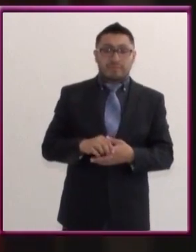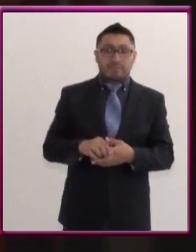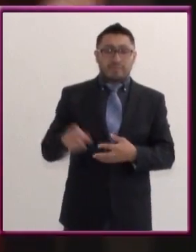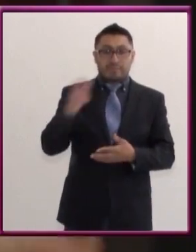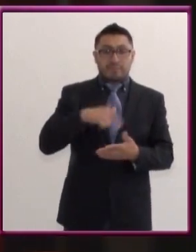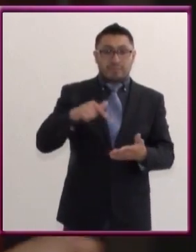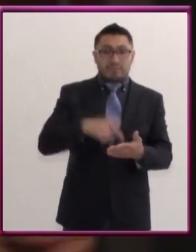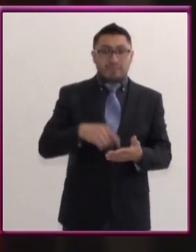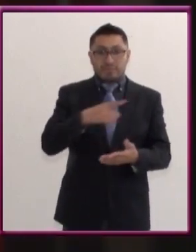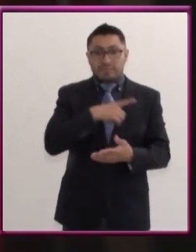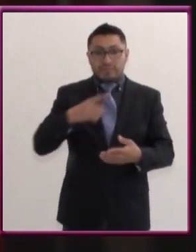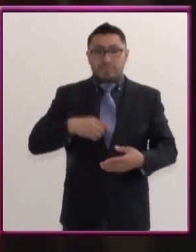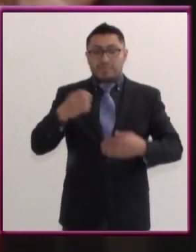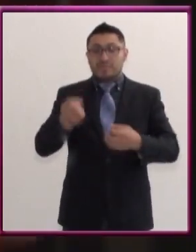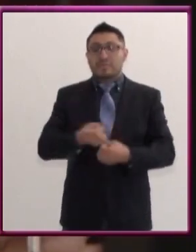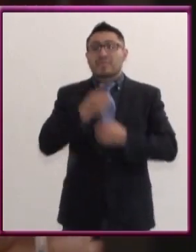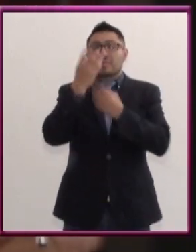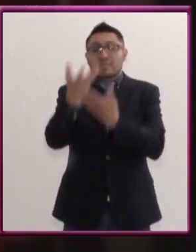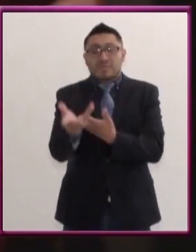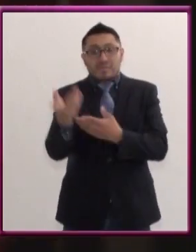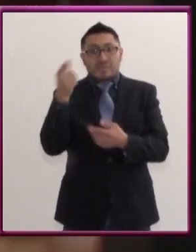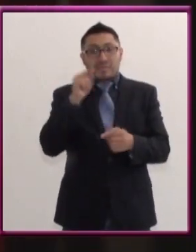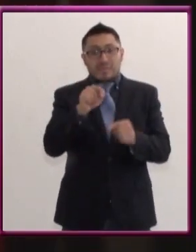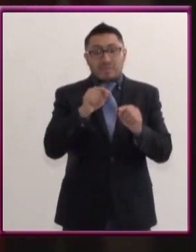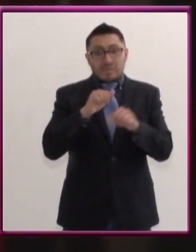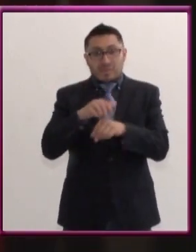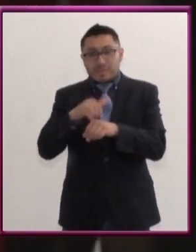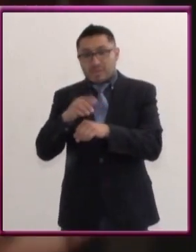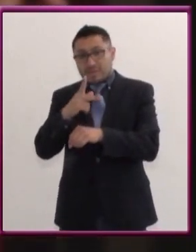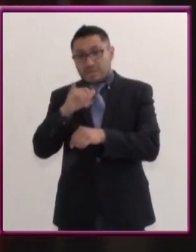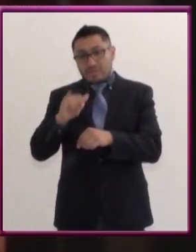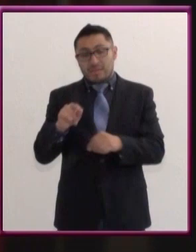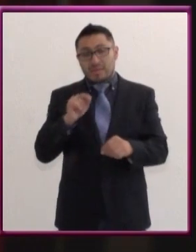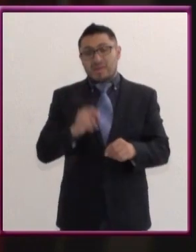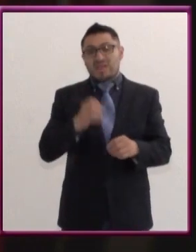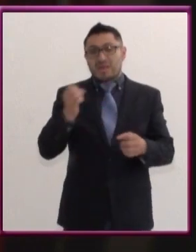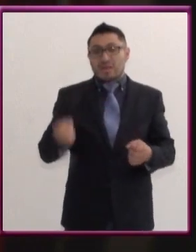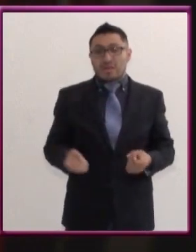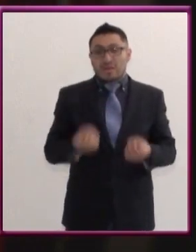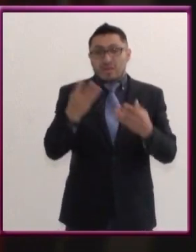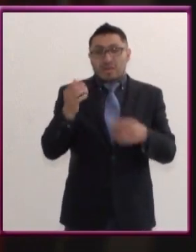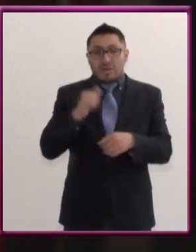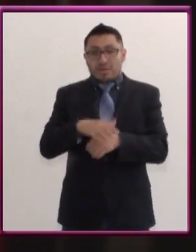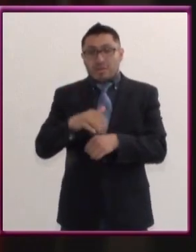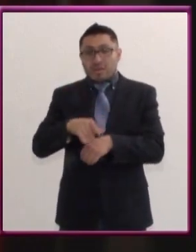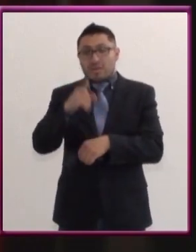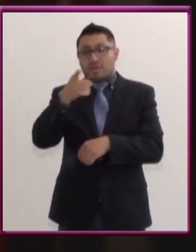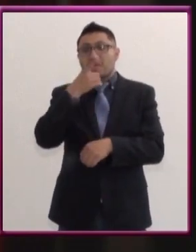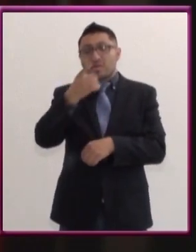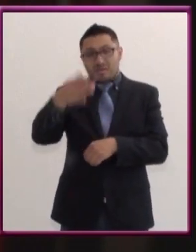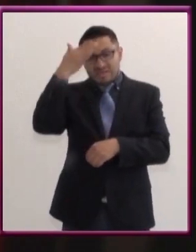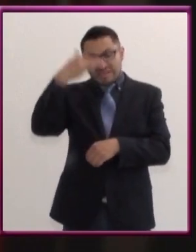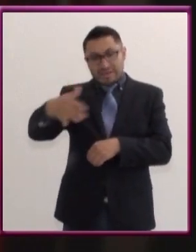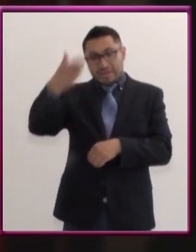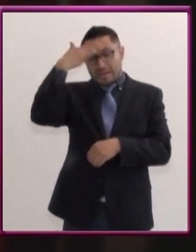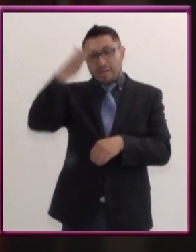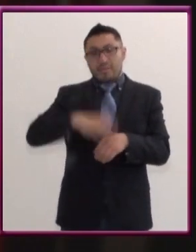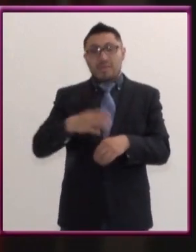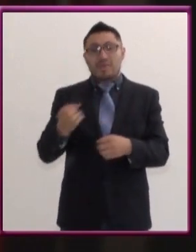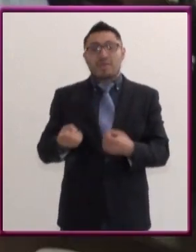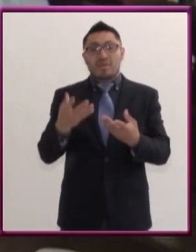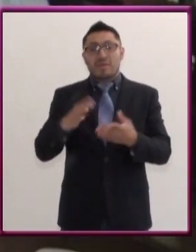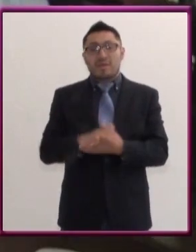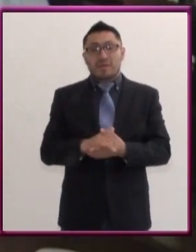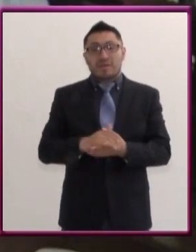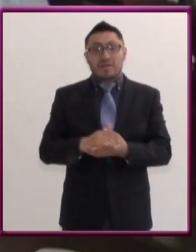que recitar las cifras significativas después del punto decimal del número pi, ¿cuántas ustedes se saben de memoria? ¿Cuántas podría